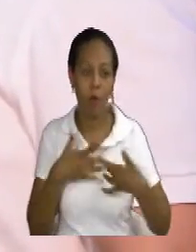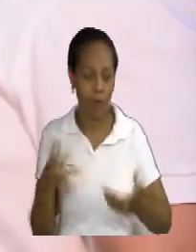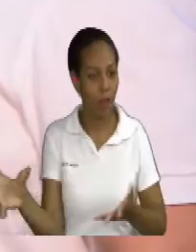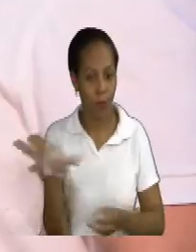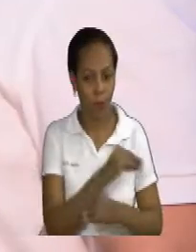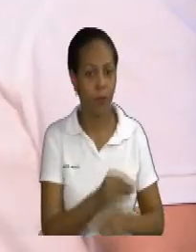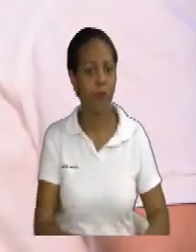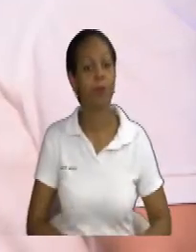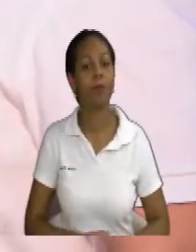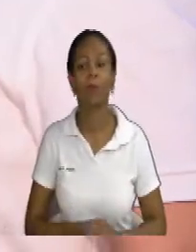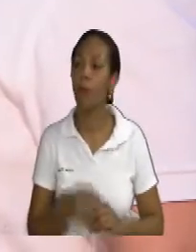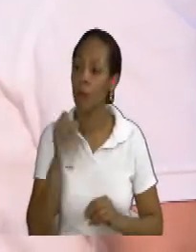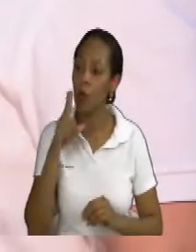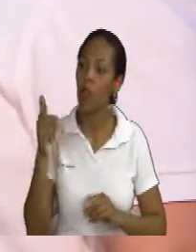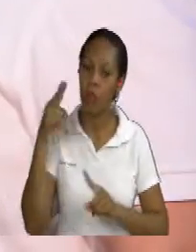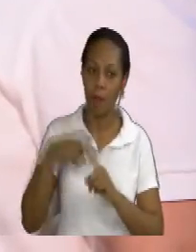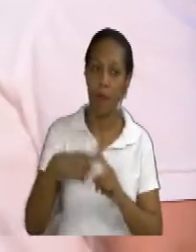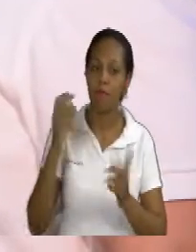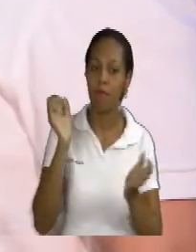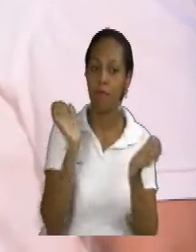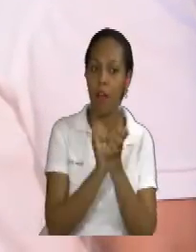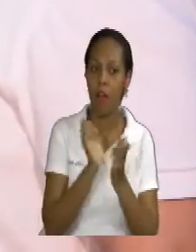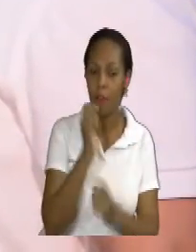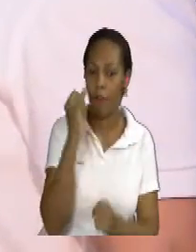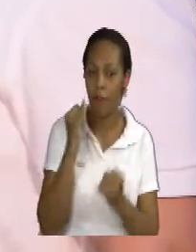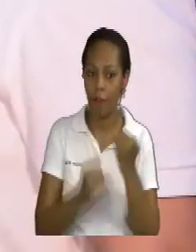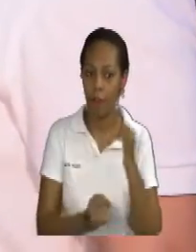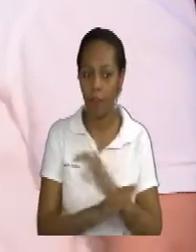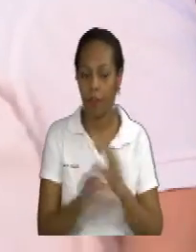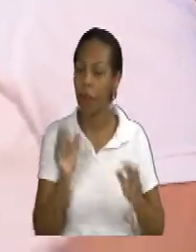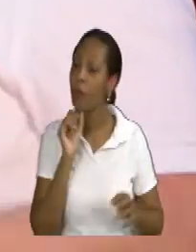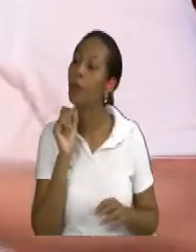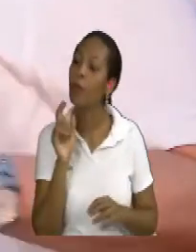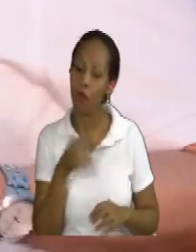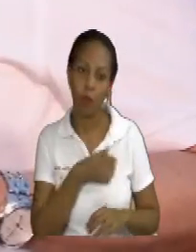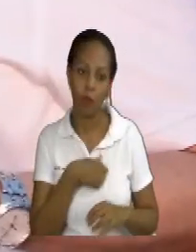ya el mes de mayo, pero ese mensaje a todas las madres colombianas.